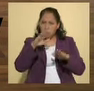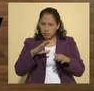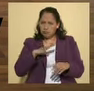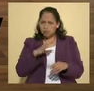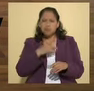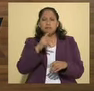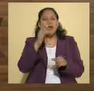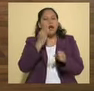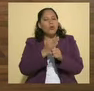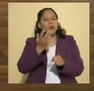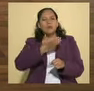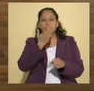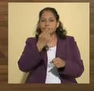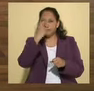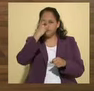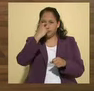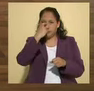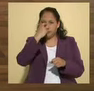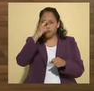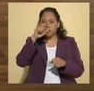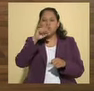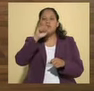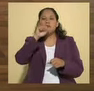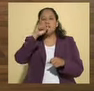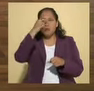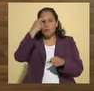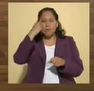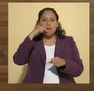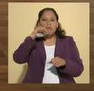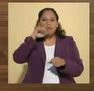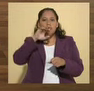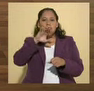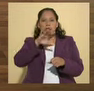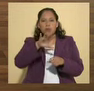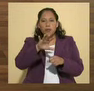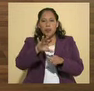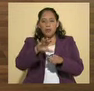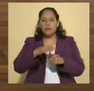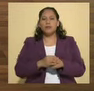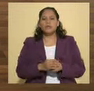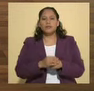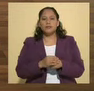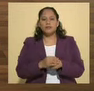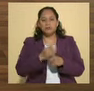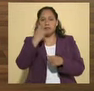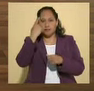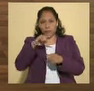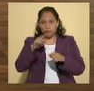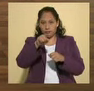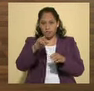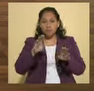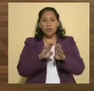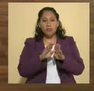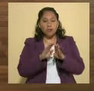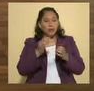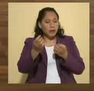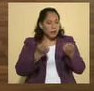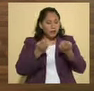inhalar nariz y exhalar suave por la boca. La intención es que en cada una de las posturas que yo voy a